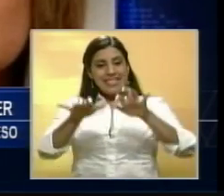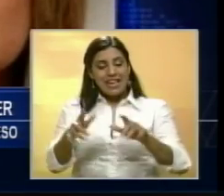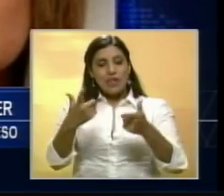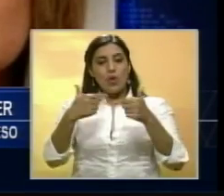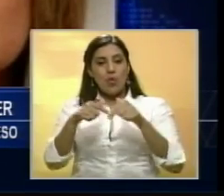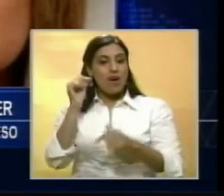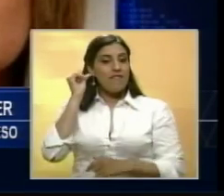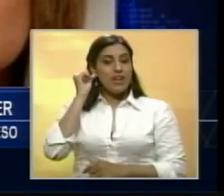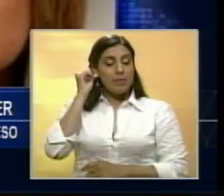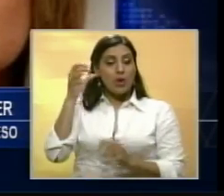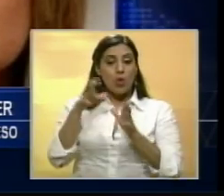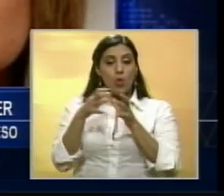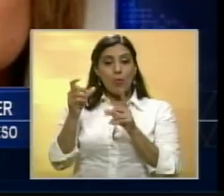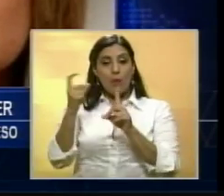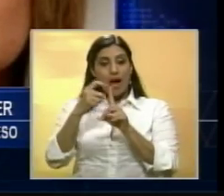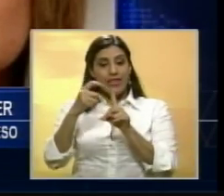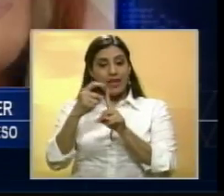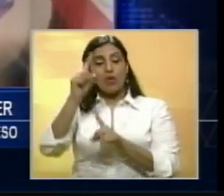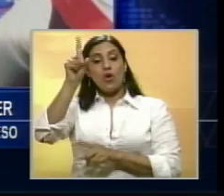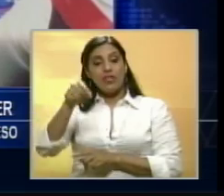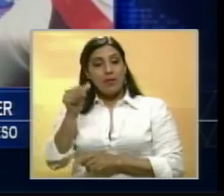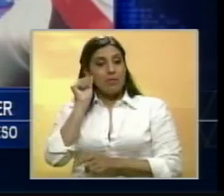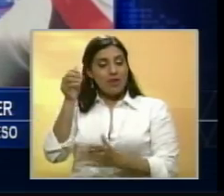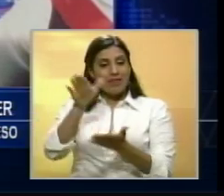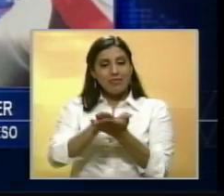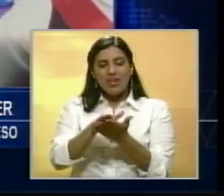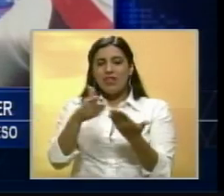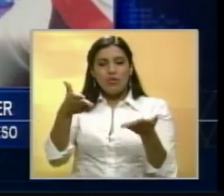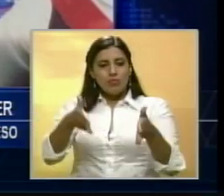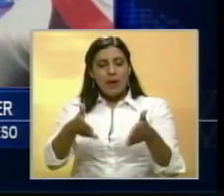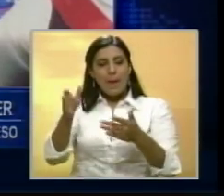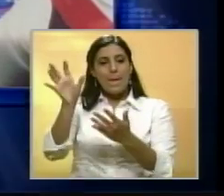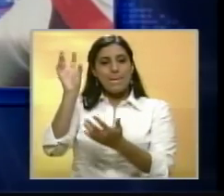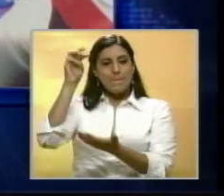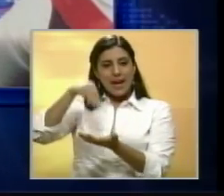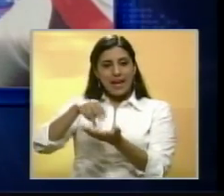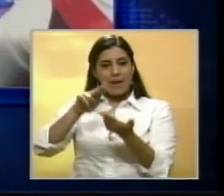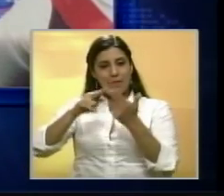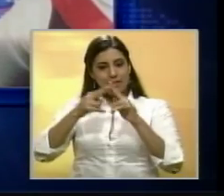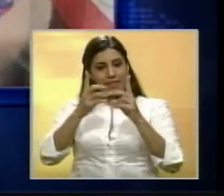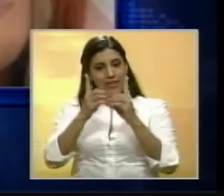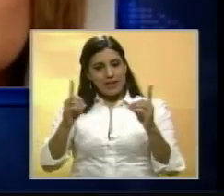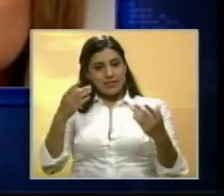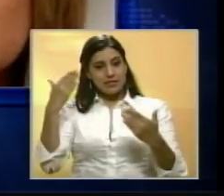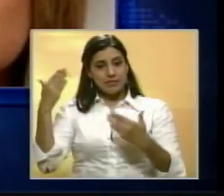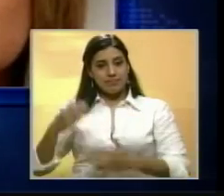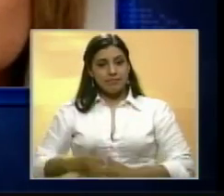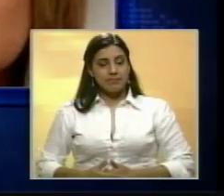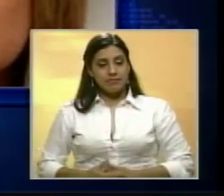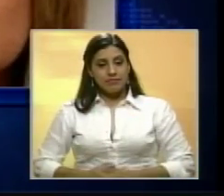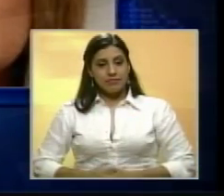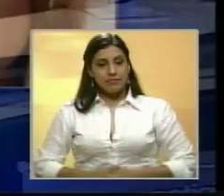Nacional Femenino del Partido Blanco. Su sepelio se realizará en Maracaibo. Pasa su alma.